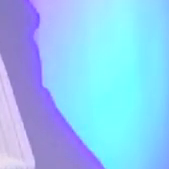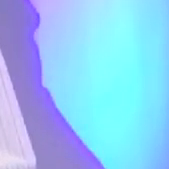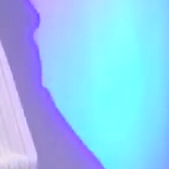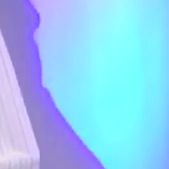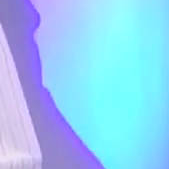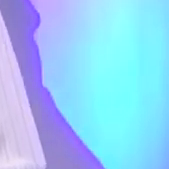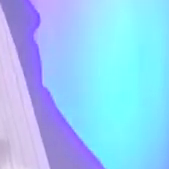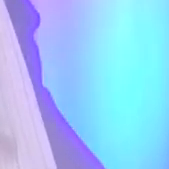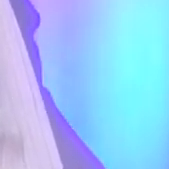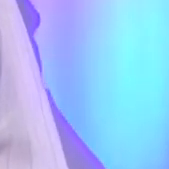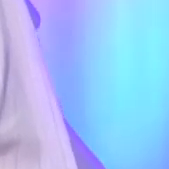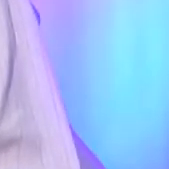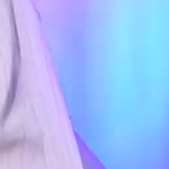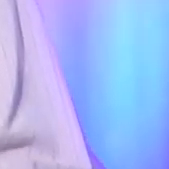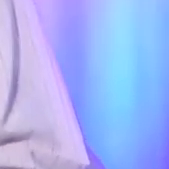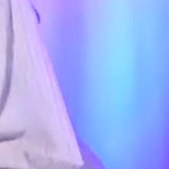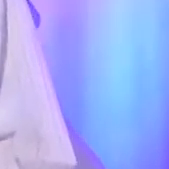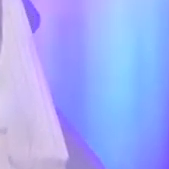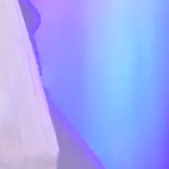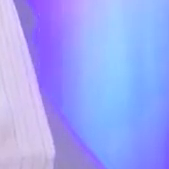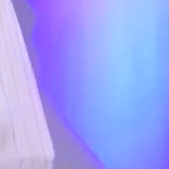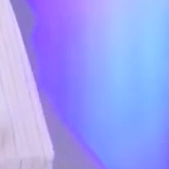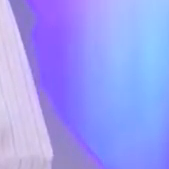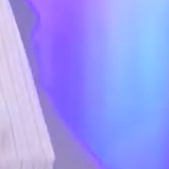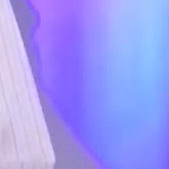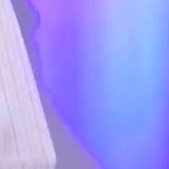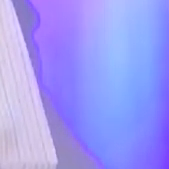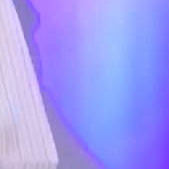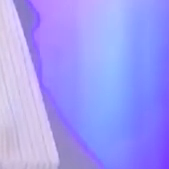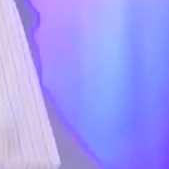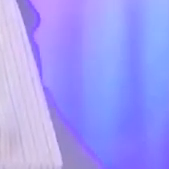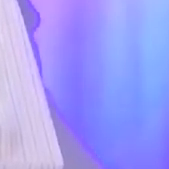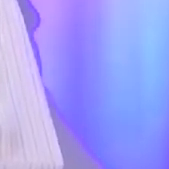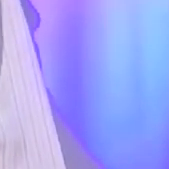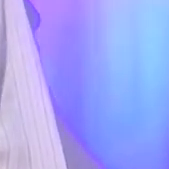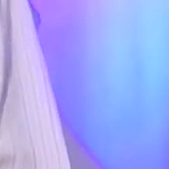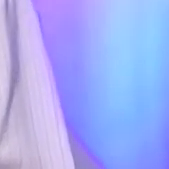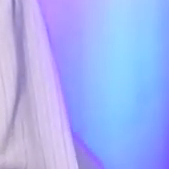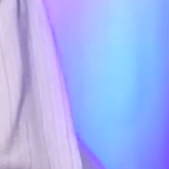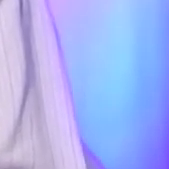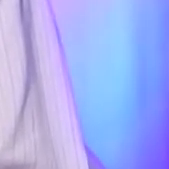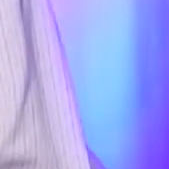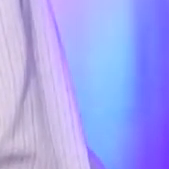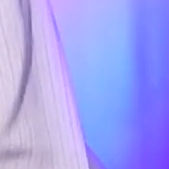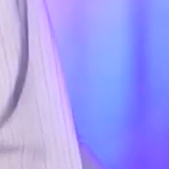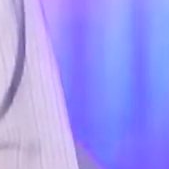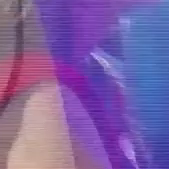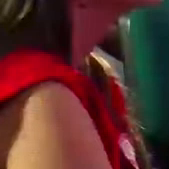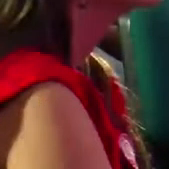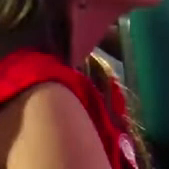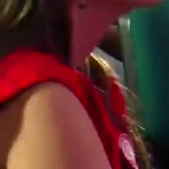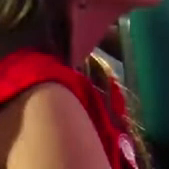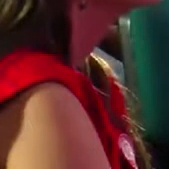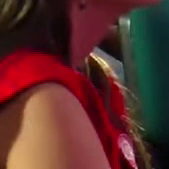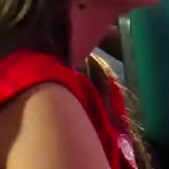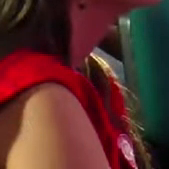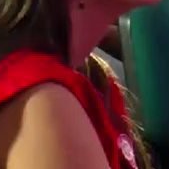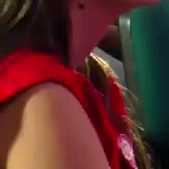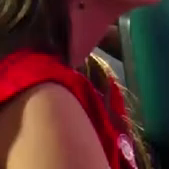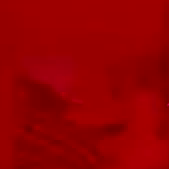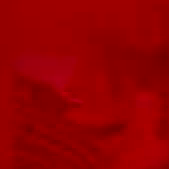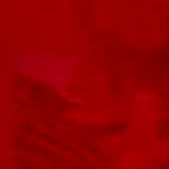el tiempo no nos da para más. Agradezco la atención y los dejo con el doctor Isauro Cabrera, asesor de Control